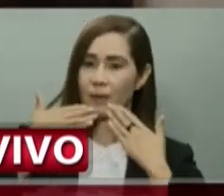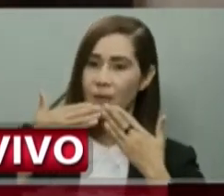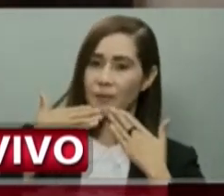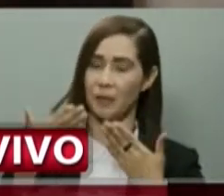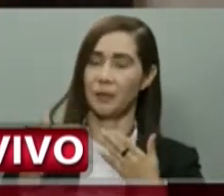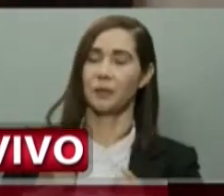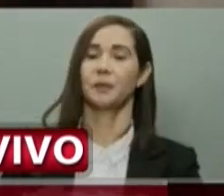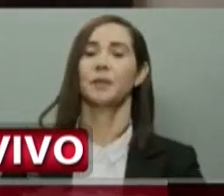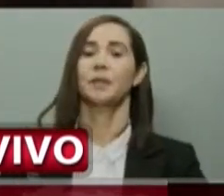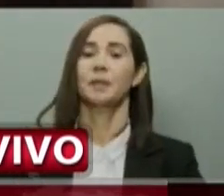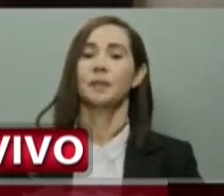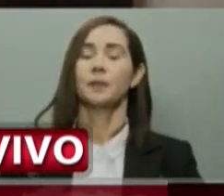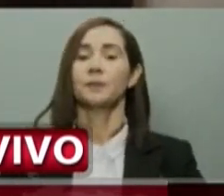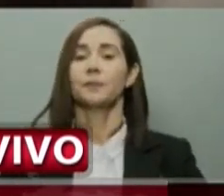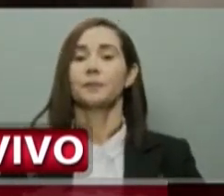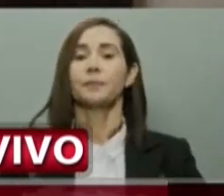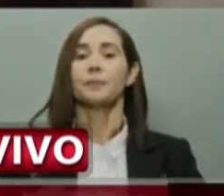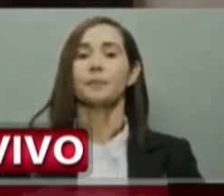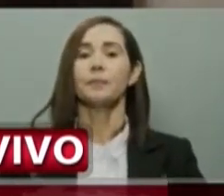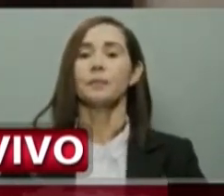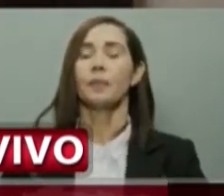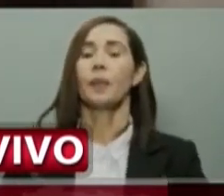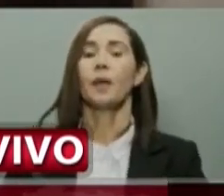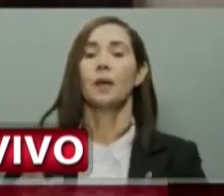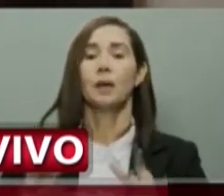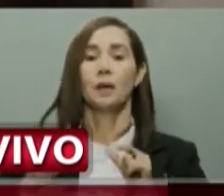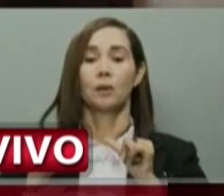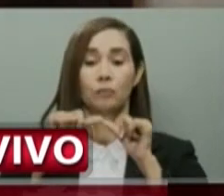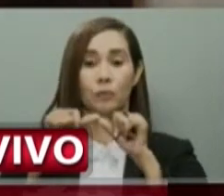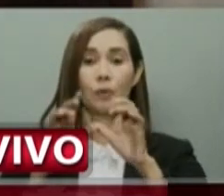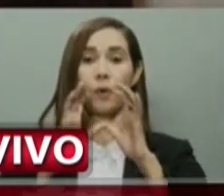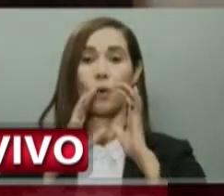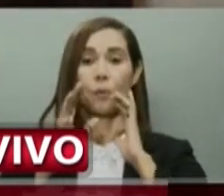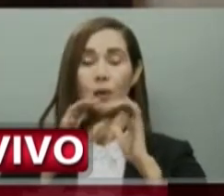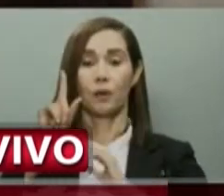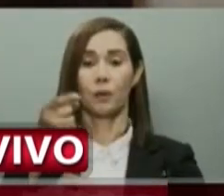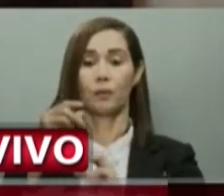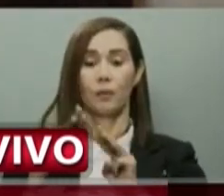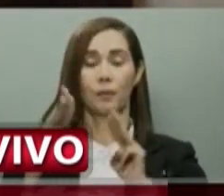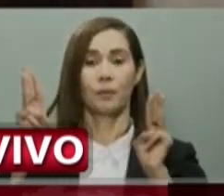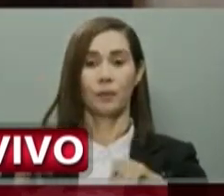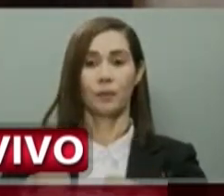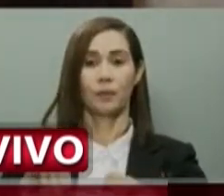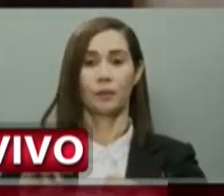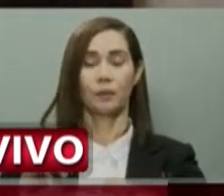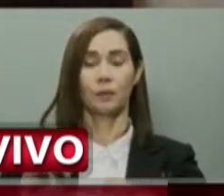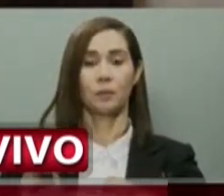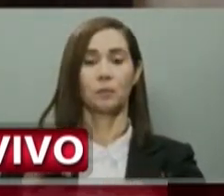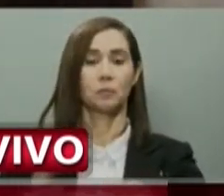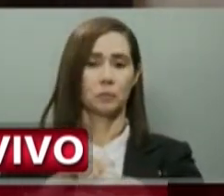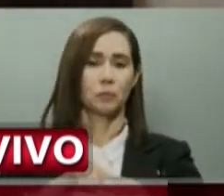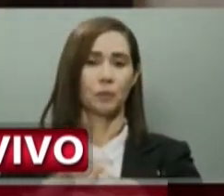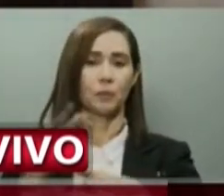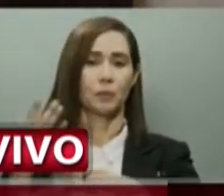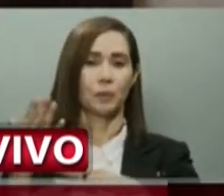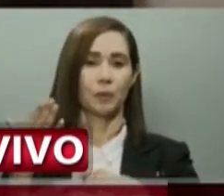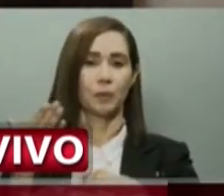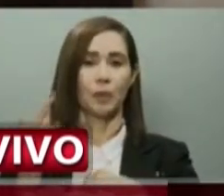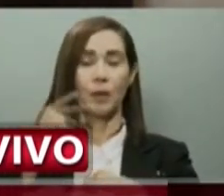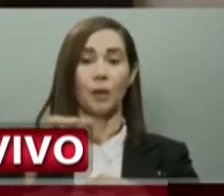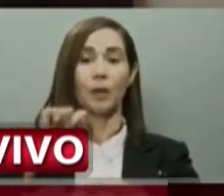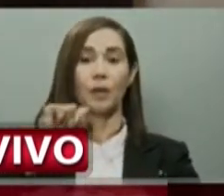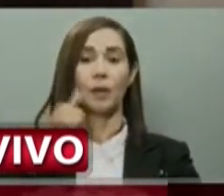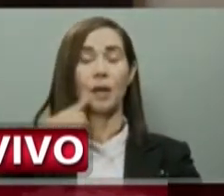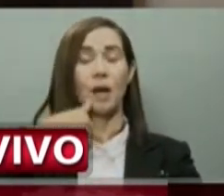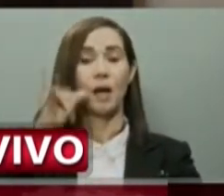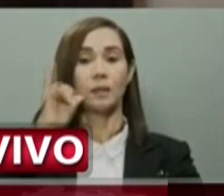muy consecuente. Y nos comunicaremos con el primer ministro Henry en su momento, pero él ayer se